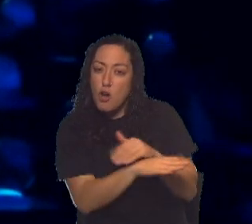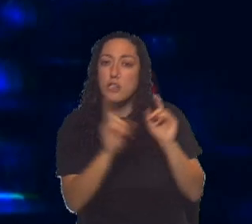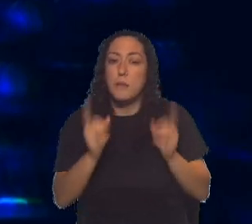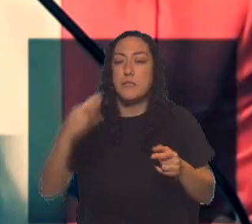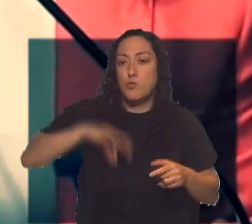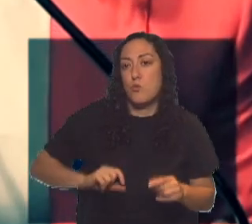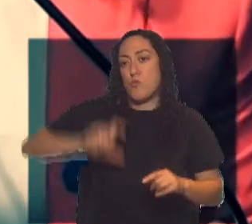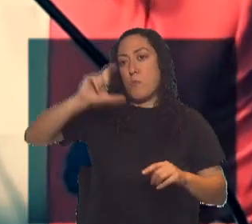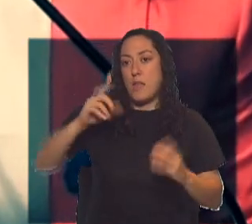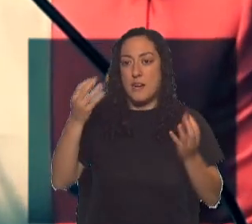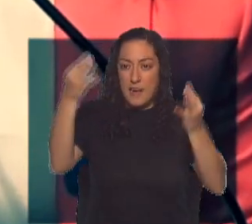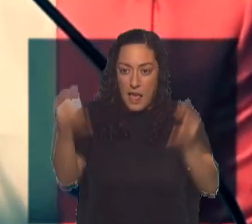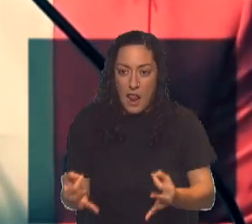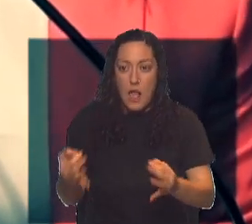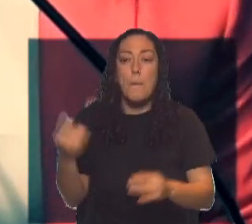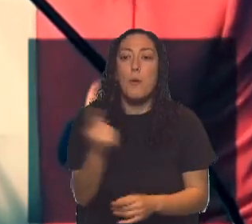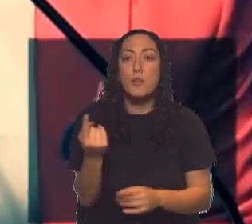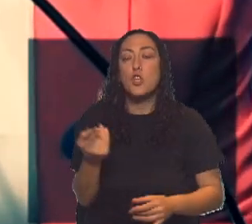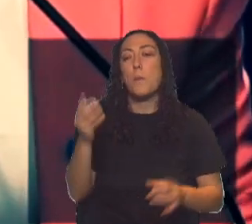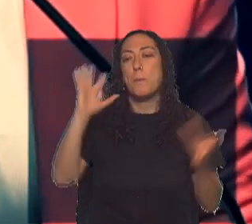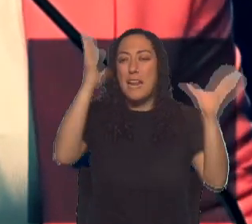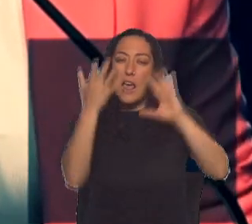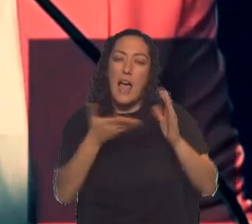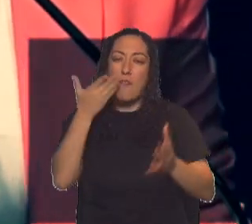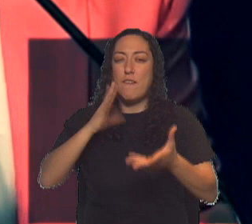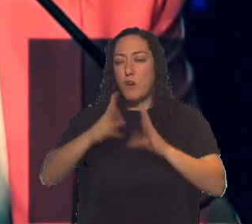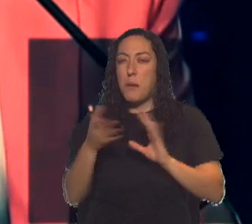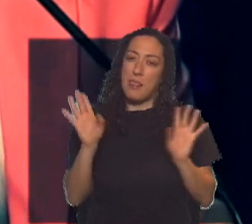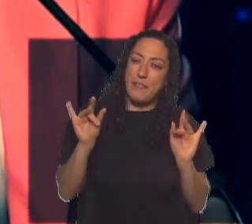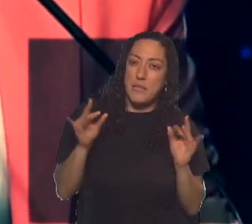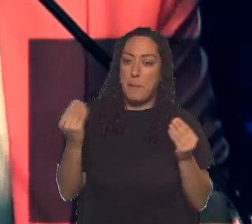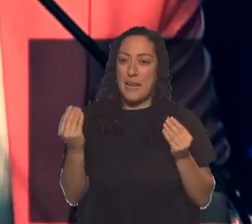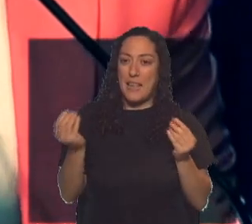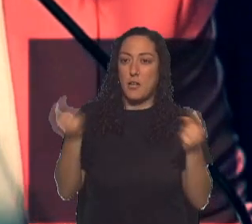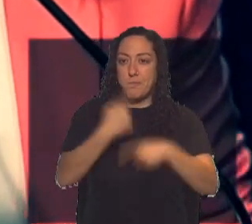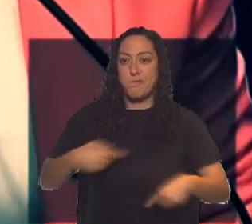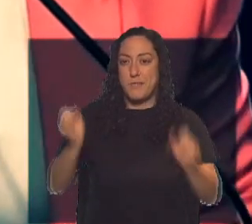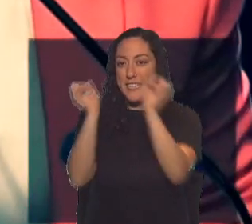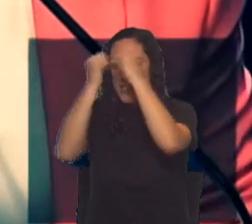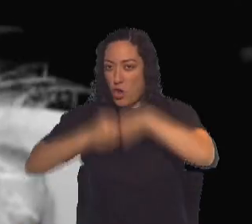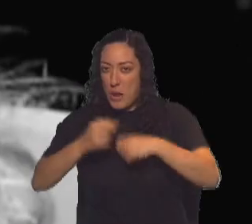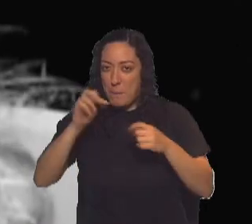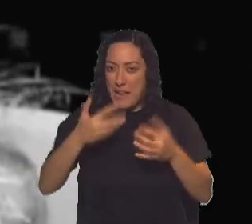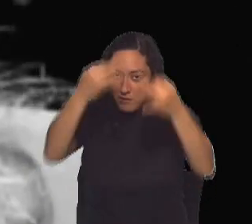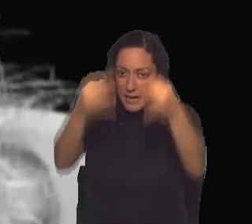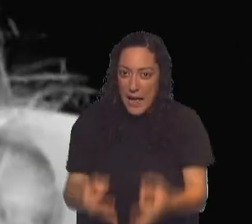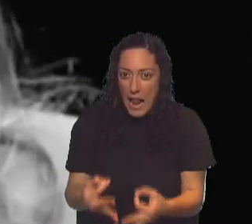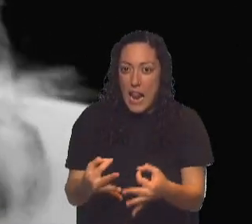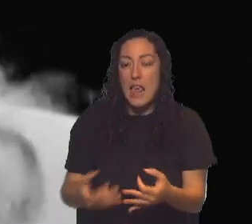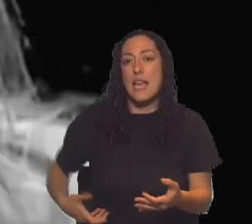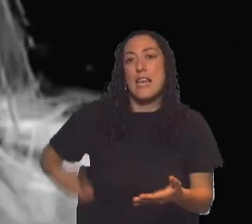reales cuando mi ley te habla en difícil lo hace para ocultar su verdadero plan